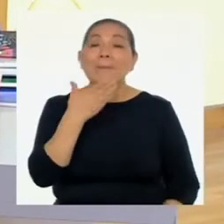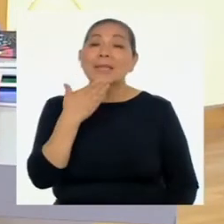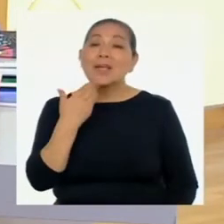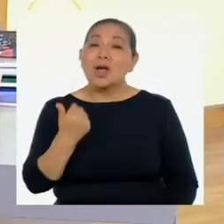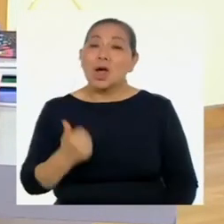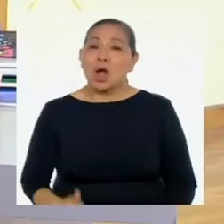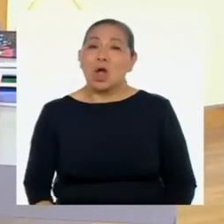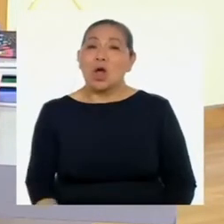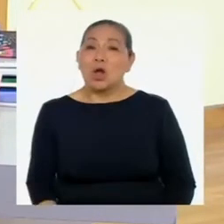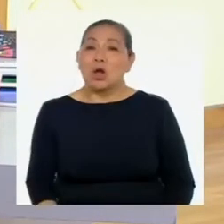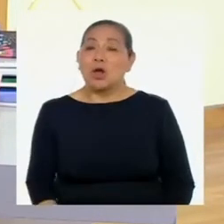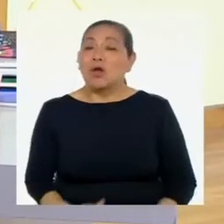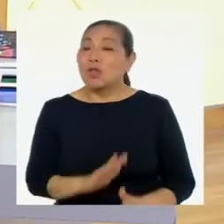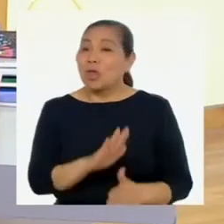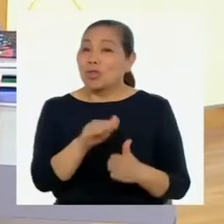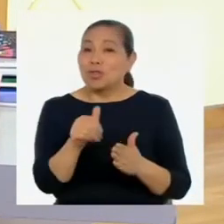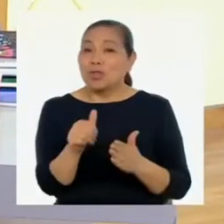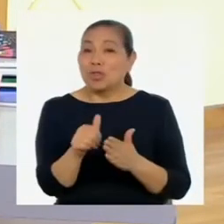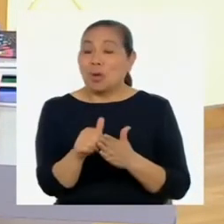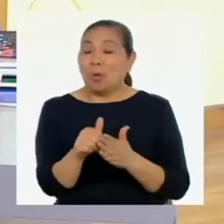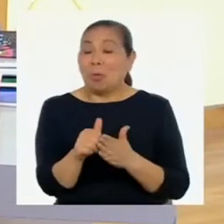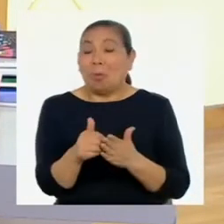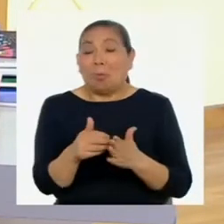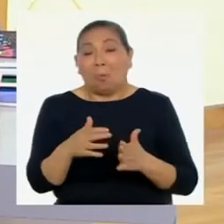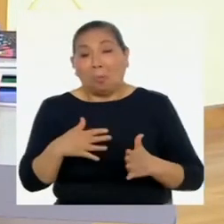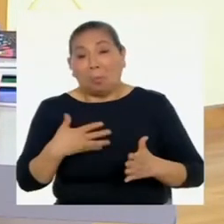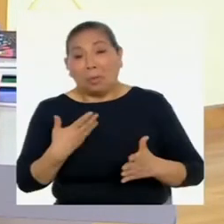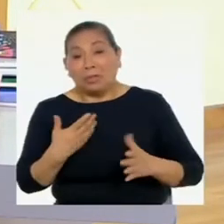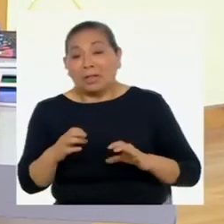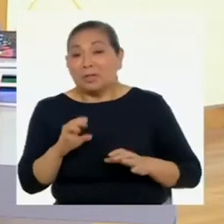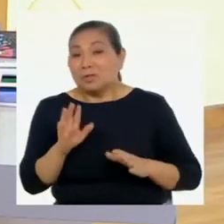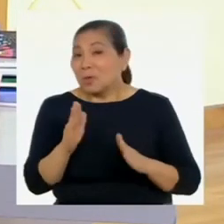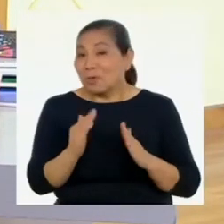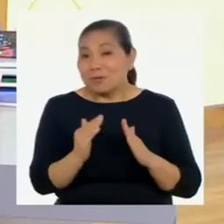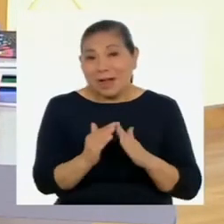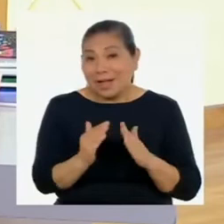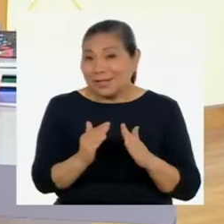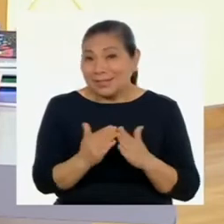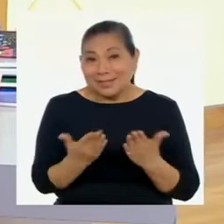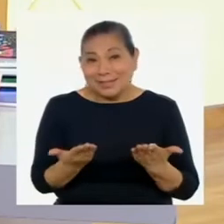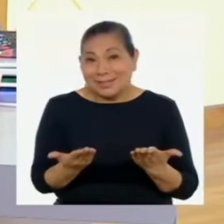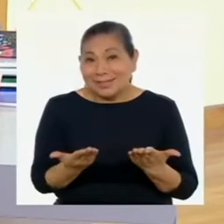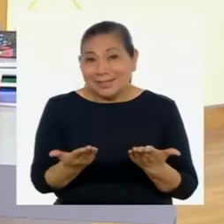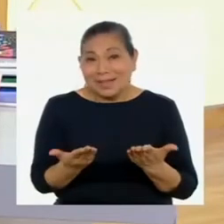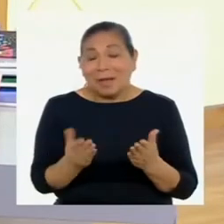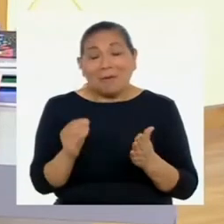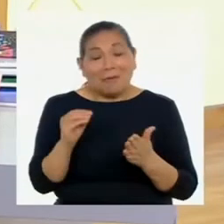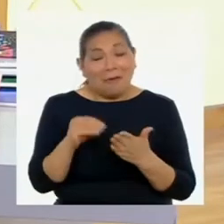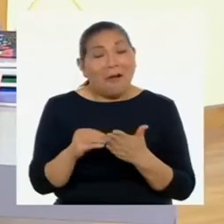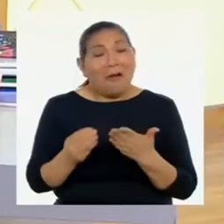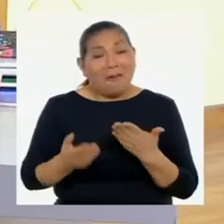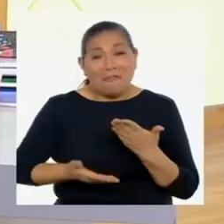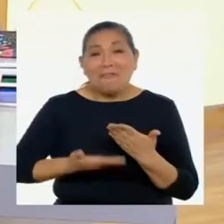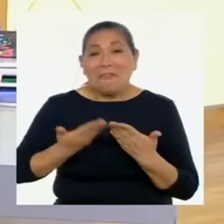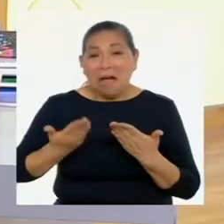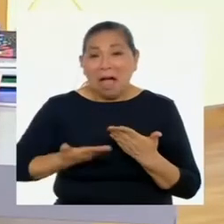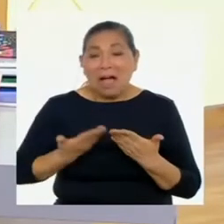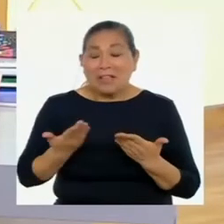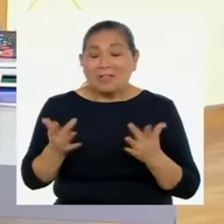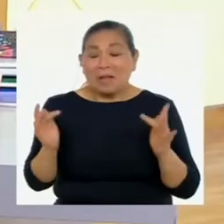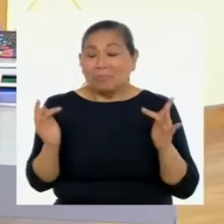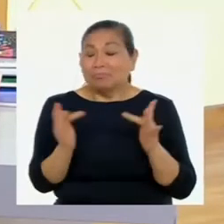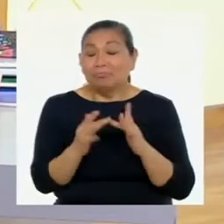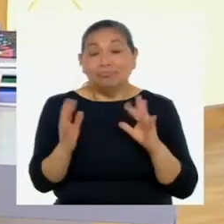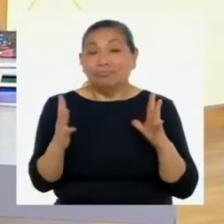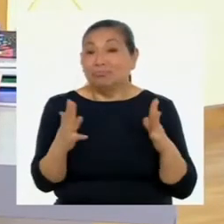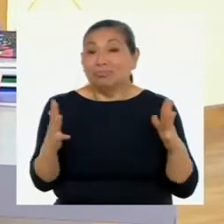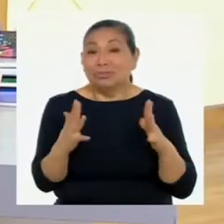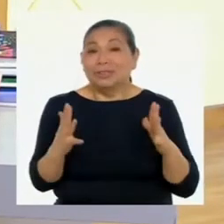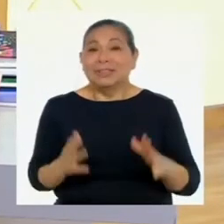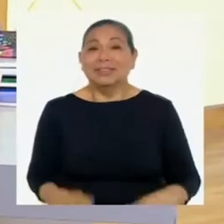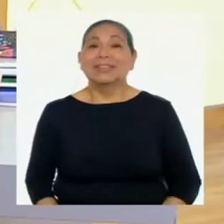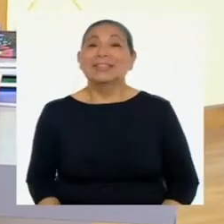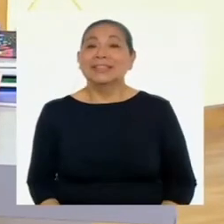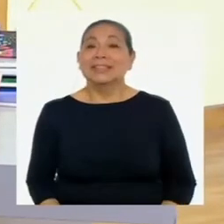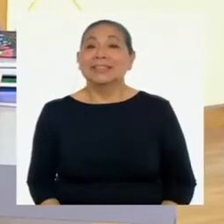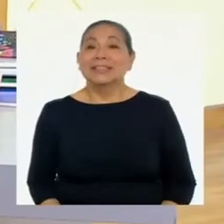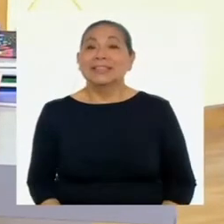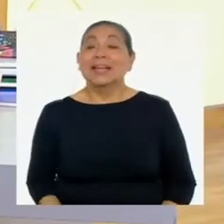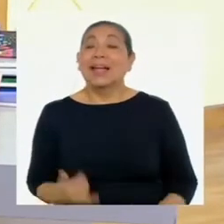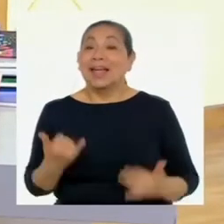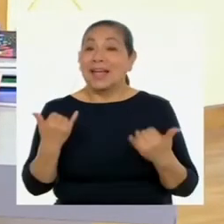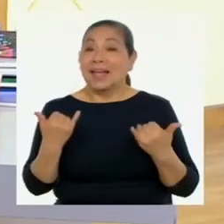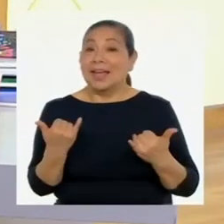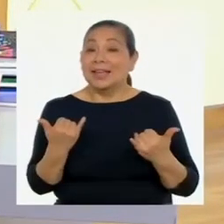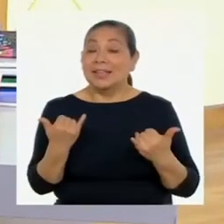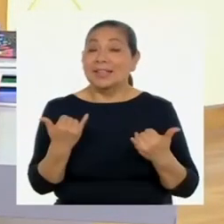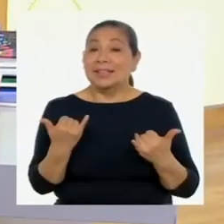mejor parte es que, como todas son cosas que uno puede hacer desde su casa, son posibles de cumplir y con un gran impacto, incluso